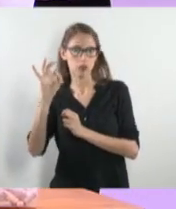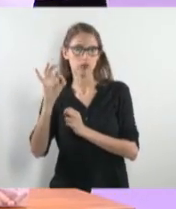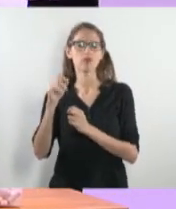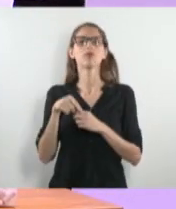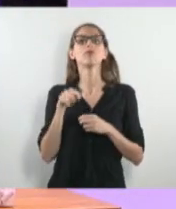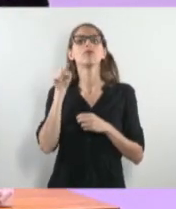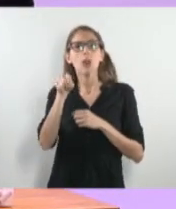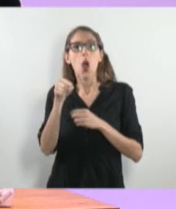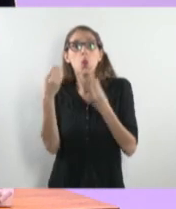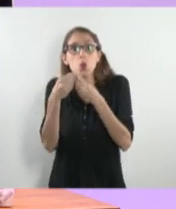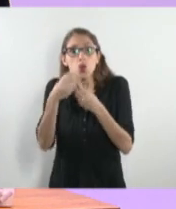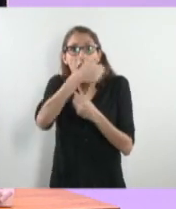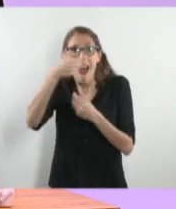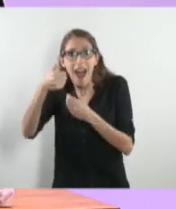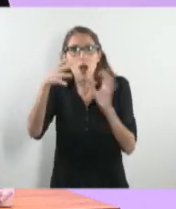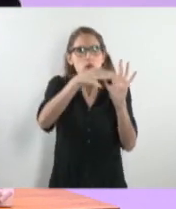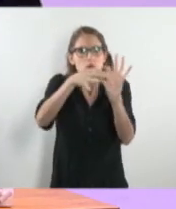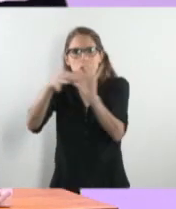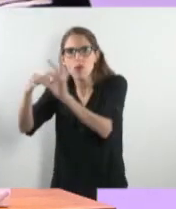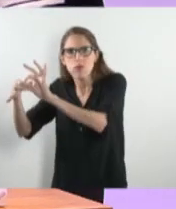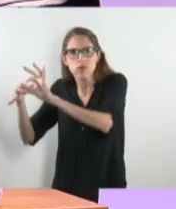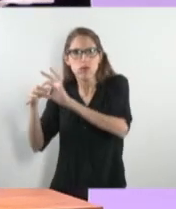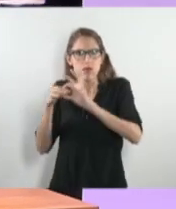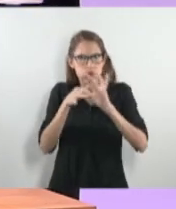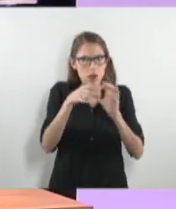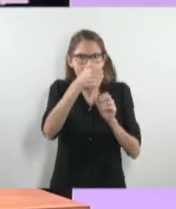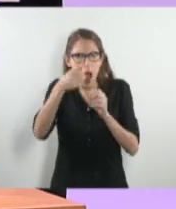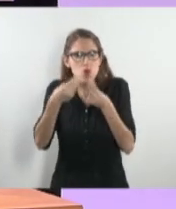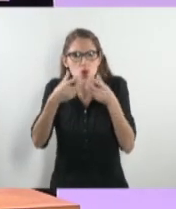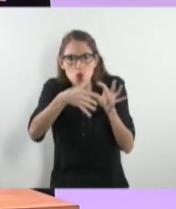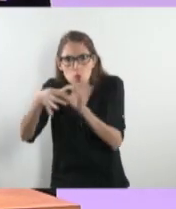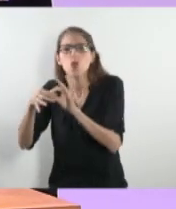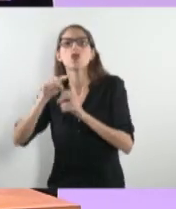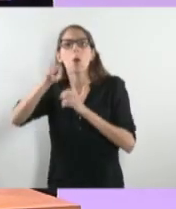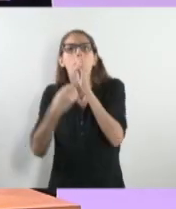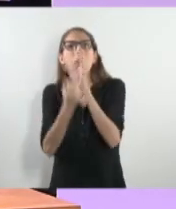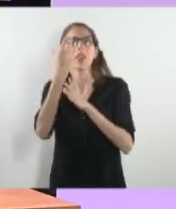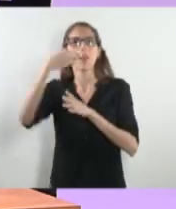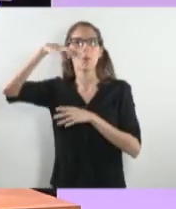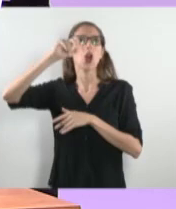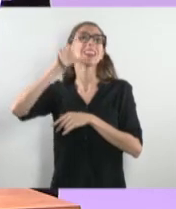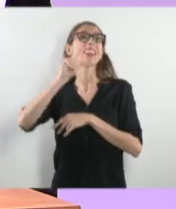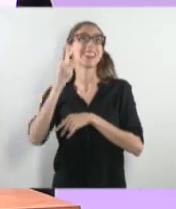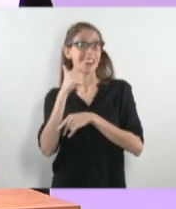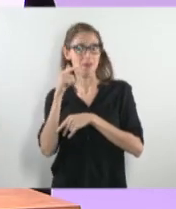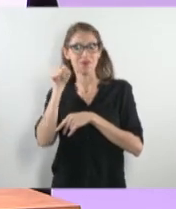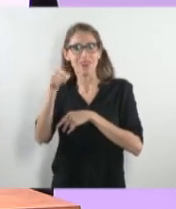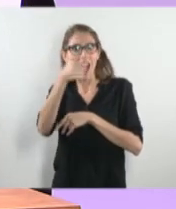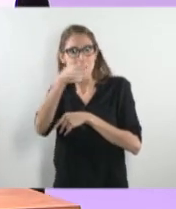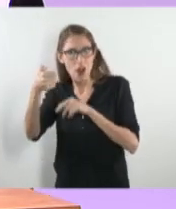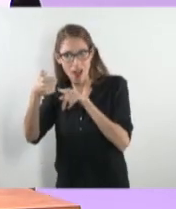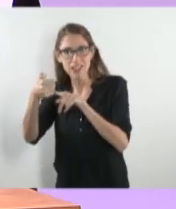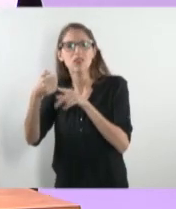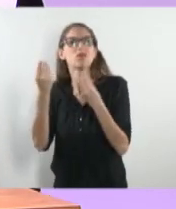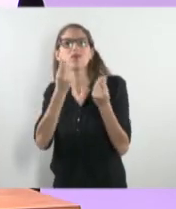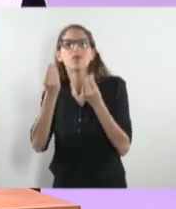aminoácidos unidos entre sí, varios, van a formar una proteína. Entonces, los aminoácidos van a ser la unidad estructural y